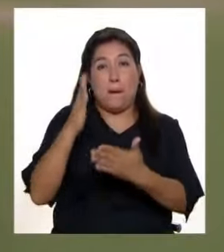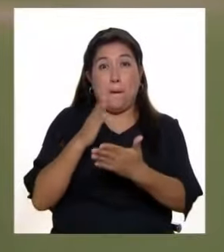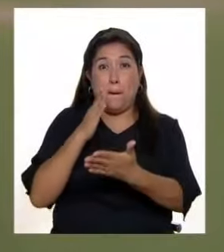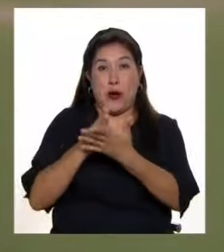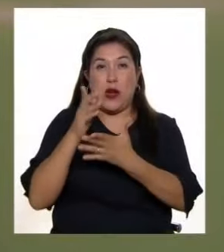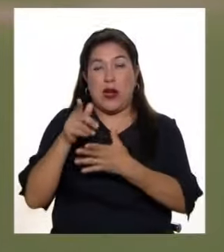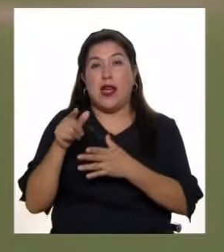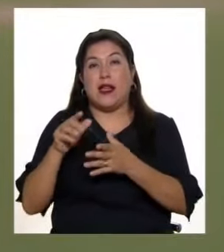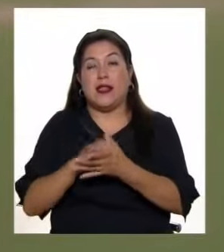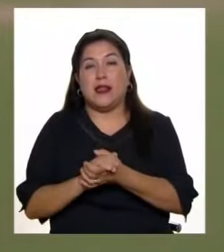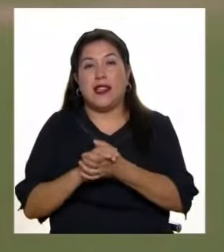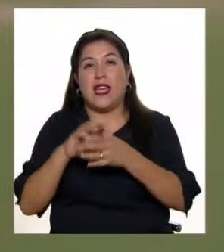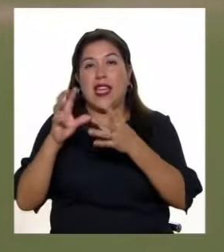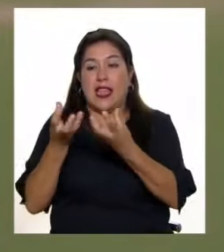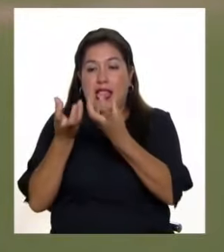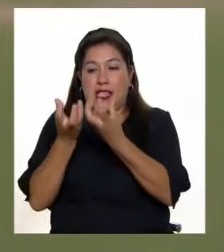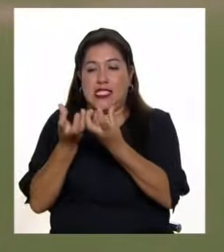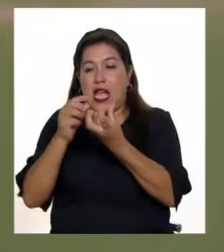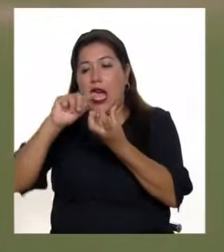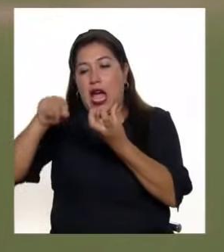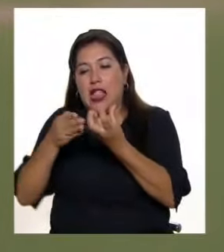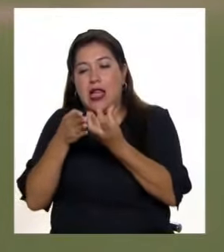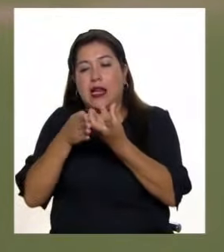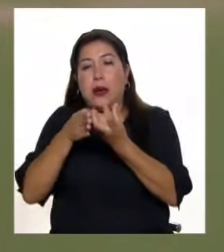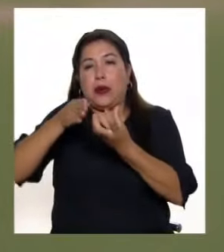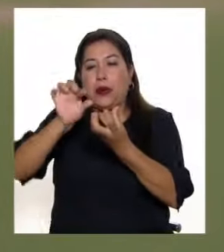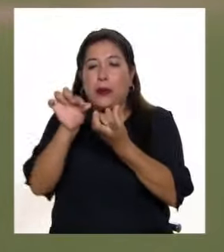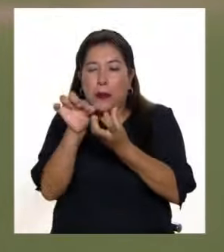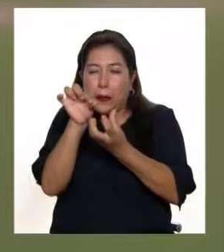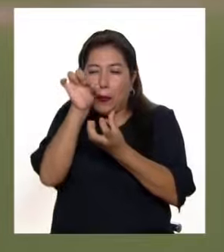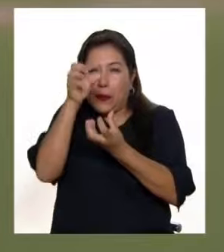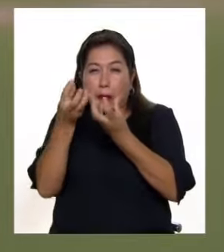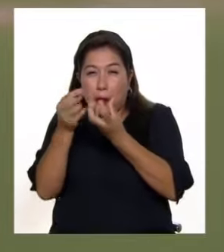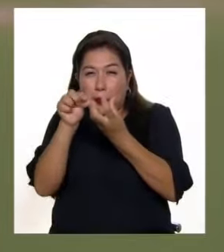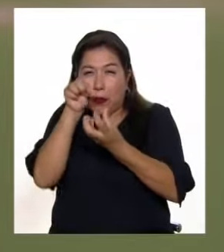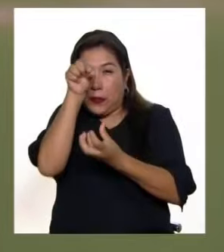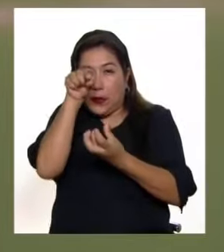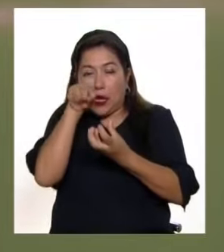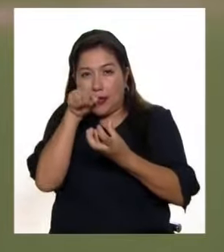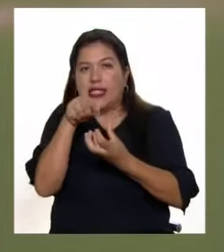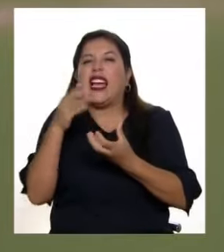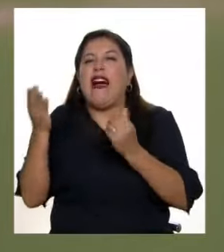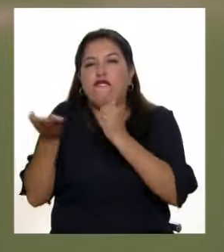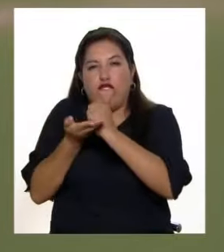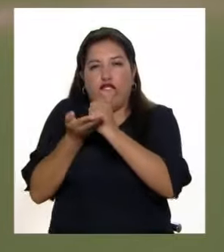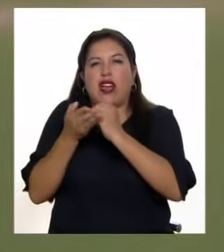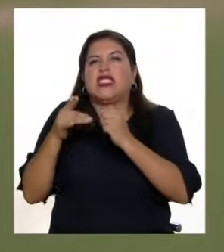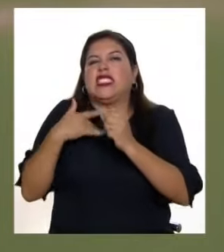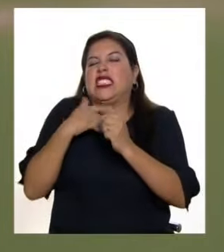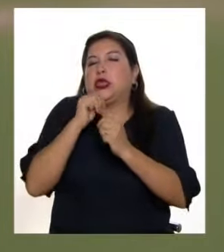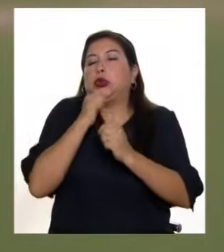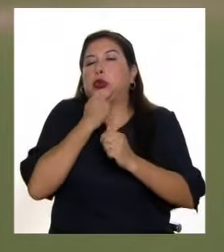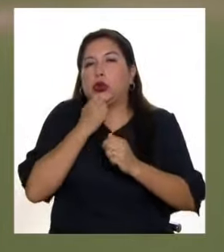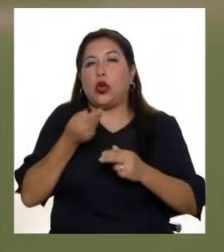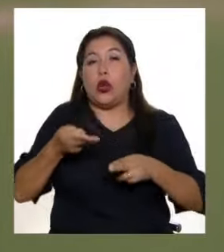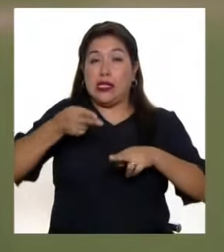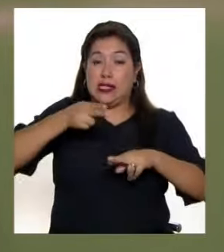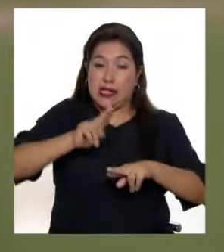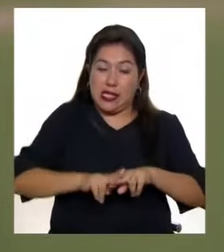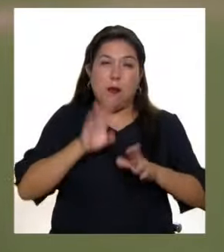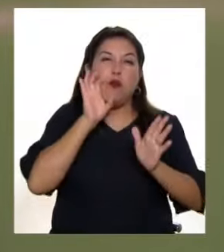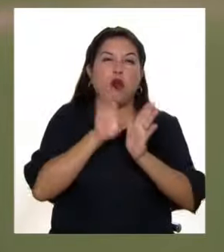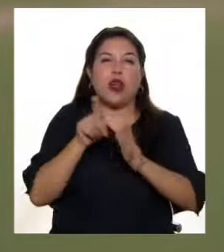está justo debajo de los testículos y es lamentablemente la zona que se afecta más cuando estamos permanentemente sentados. Entonces, los trabajos que